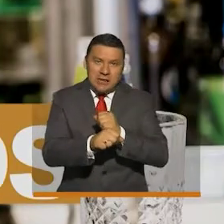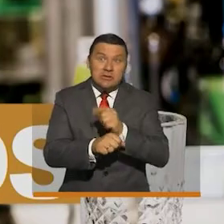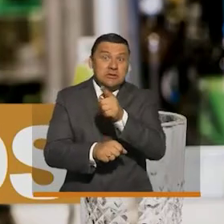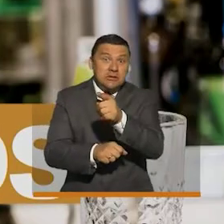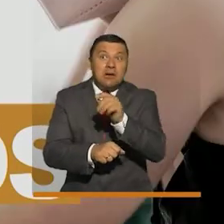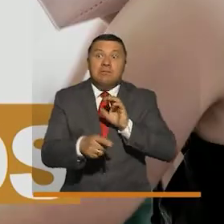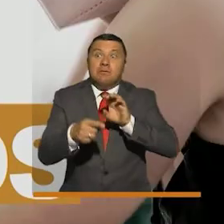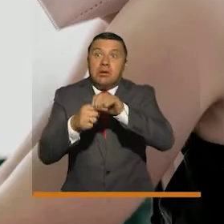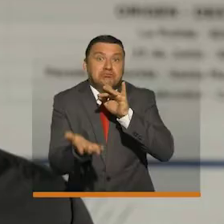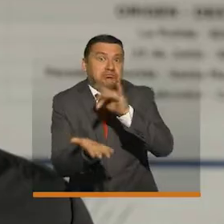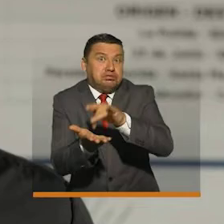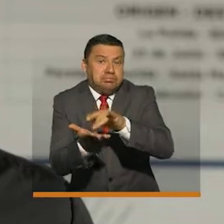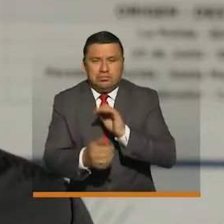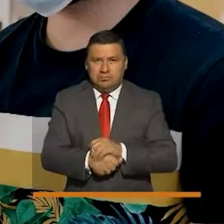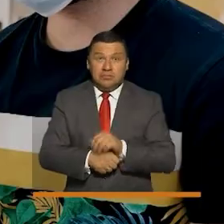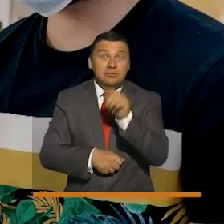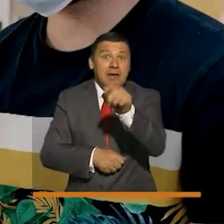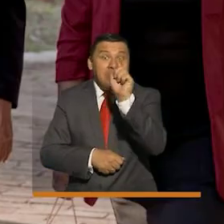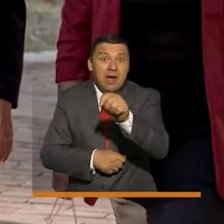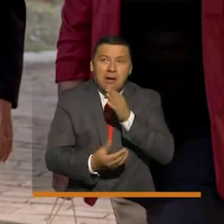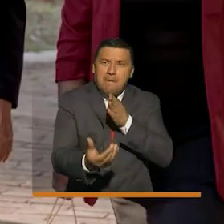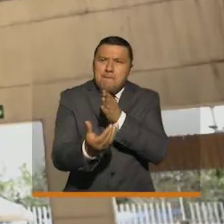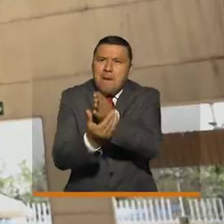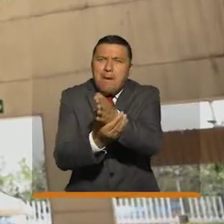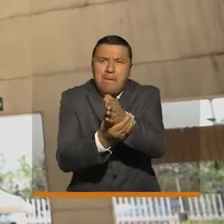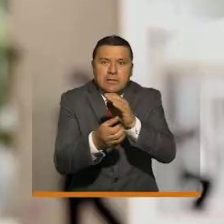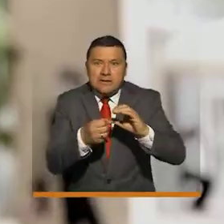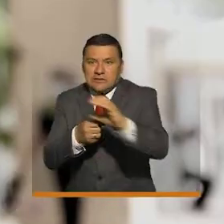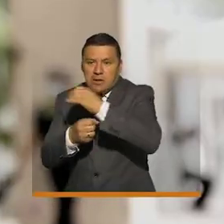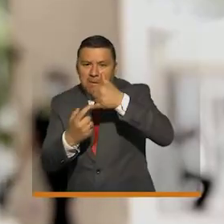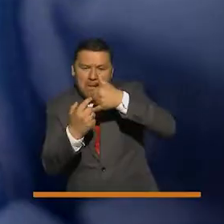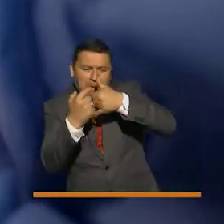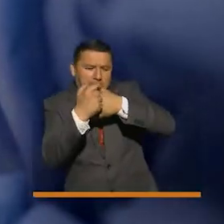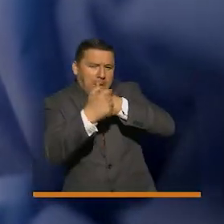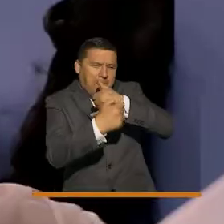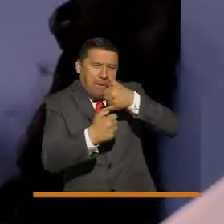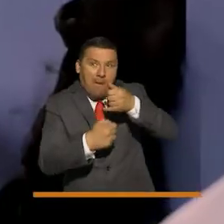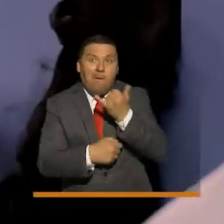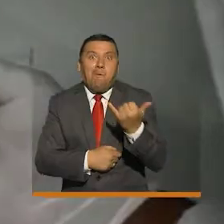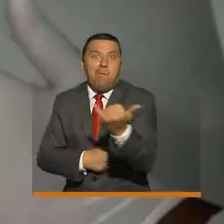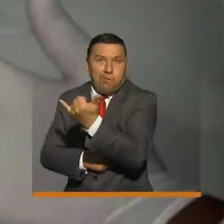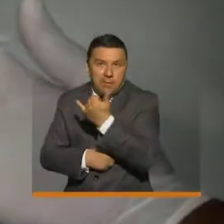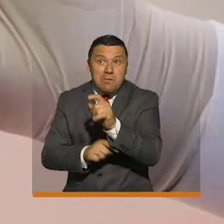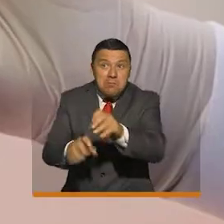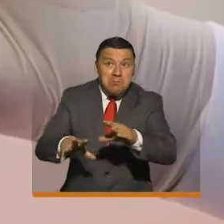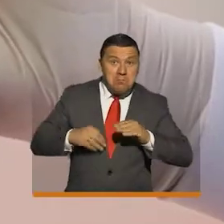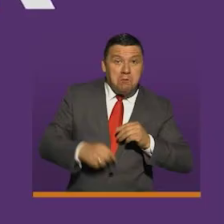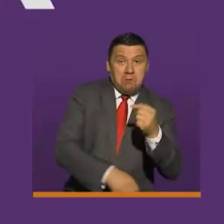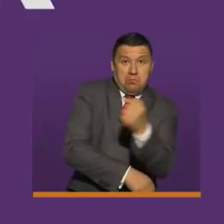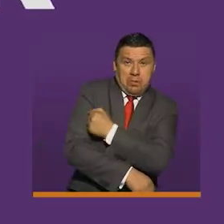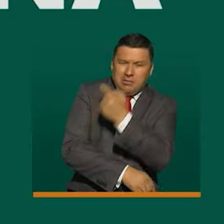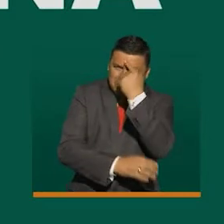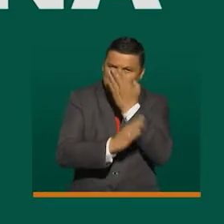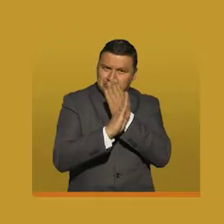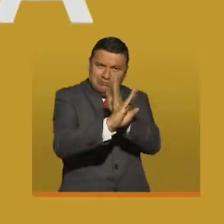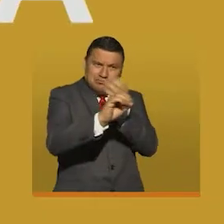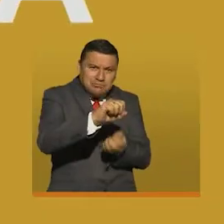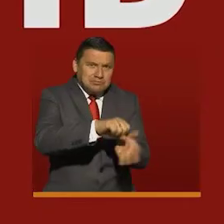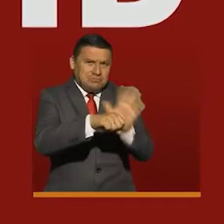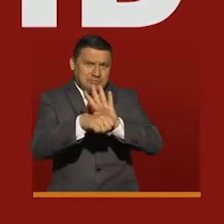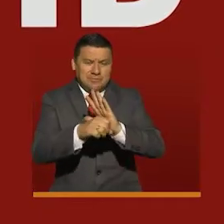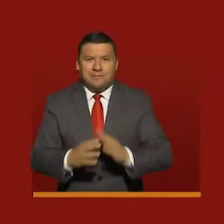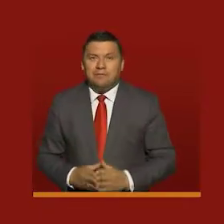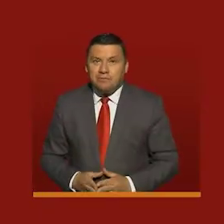y 54 años sin cita previa, quienes pueden acercarse a los puntos habilitados en cada ciudad para recibir la vacuna contra